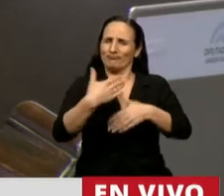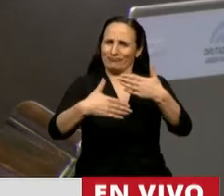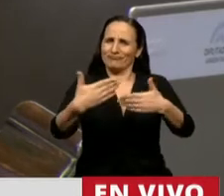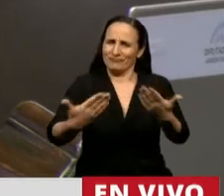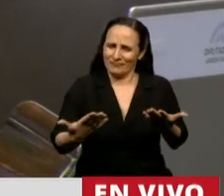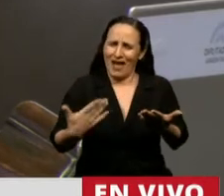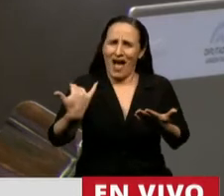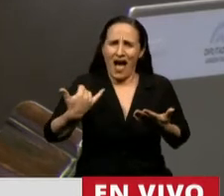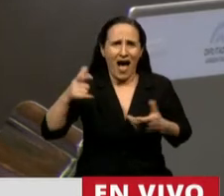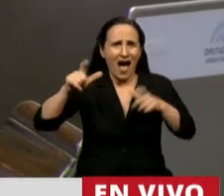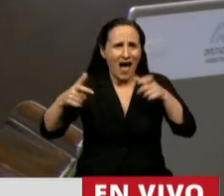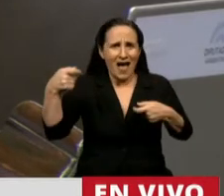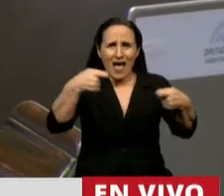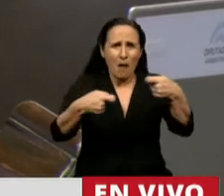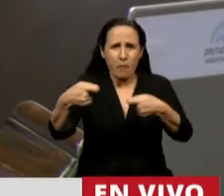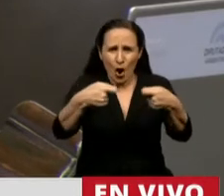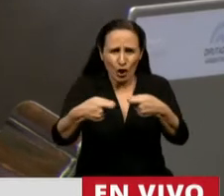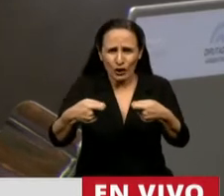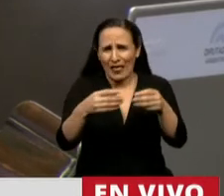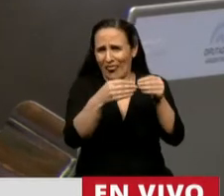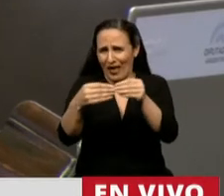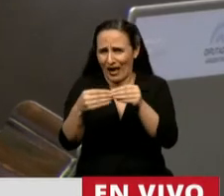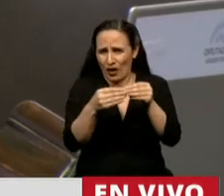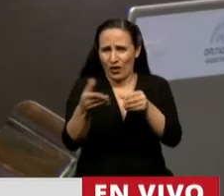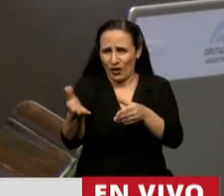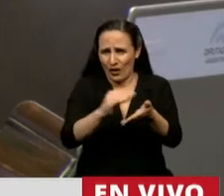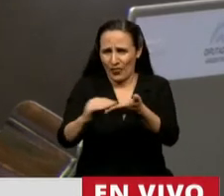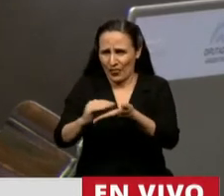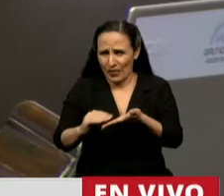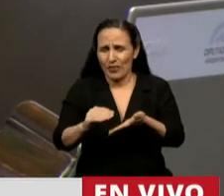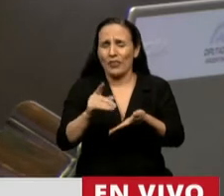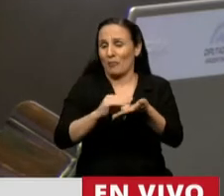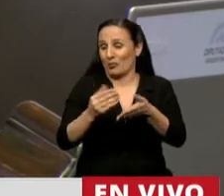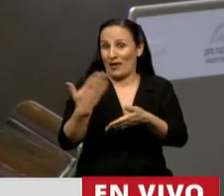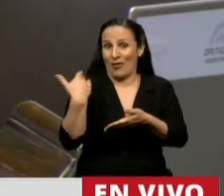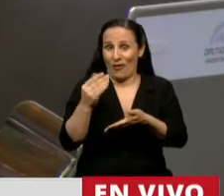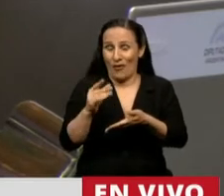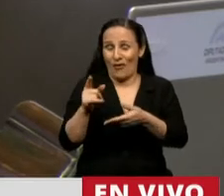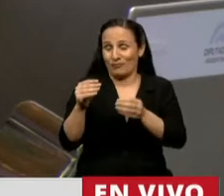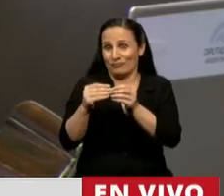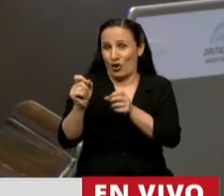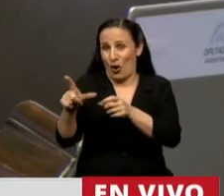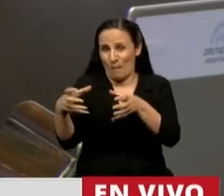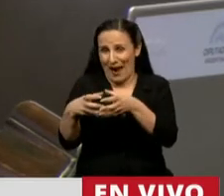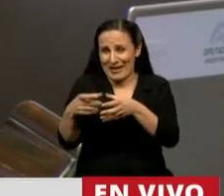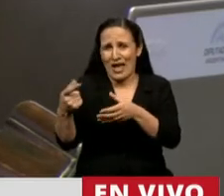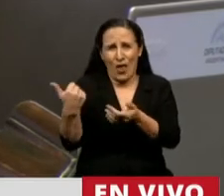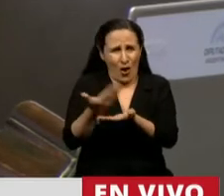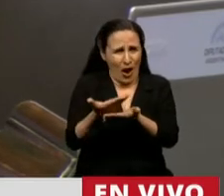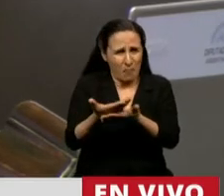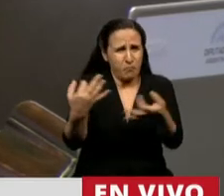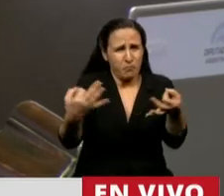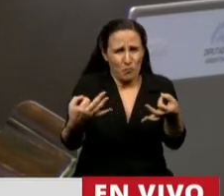realmente ha habido aportes de algunos colegas del diputado propinante que han sido positivos, han sido